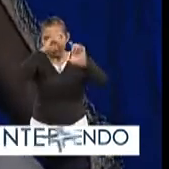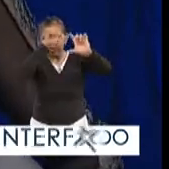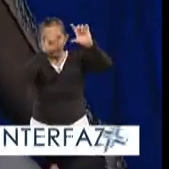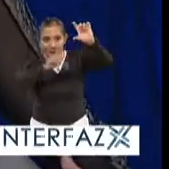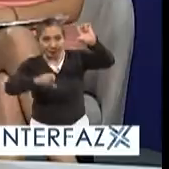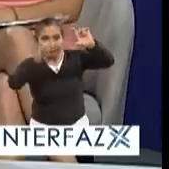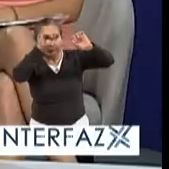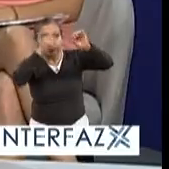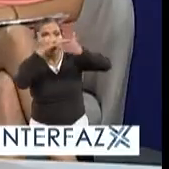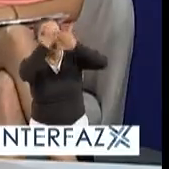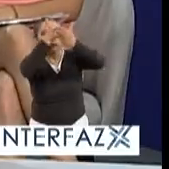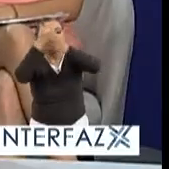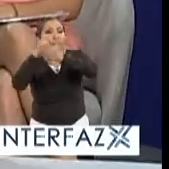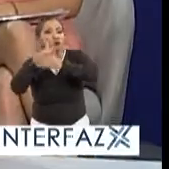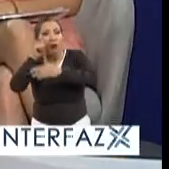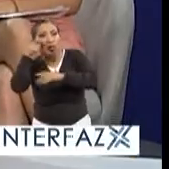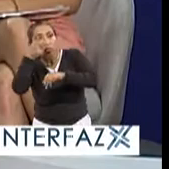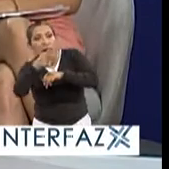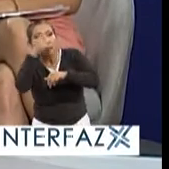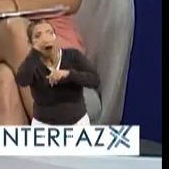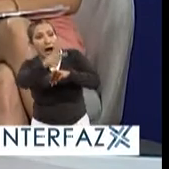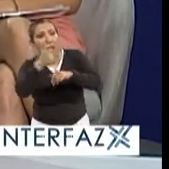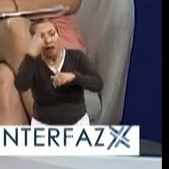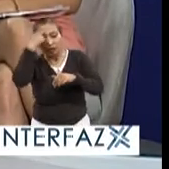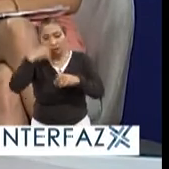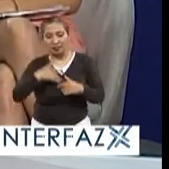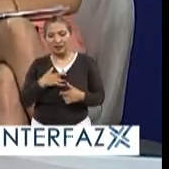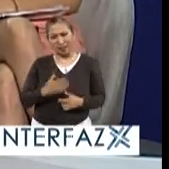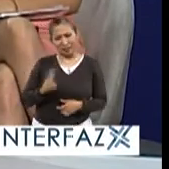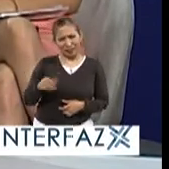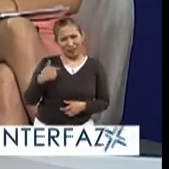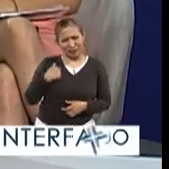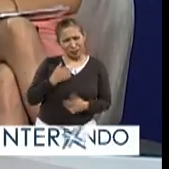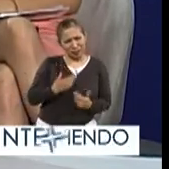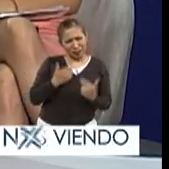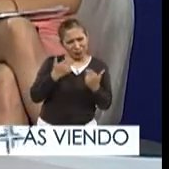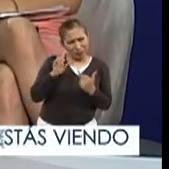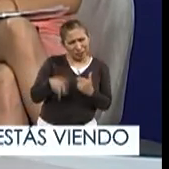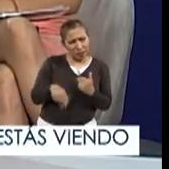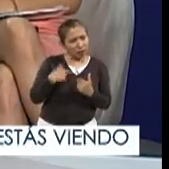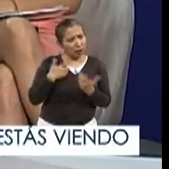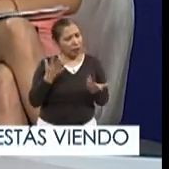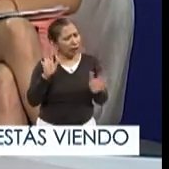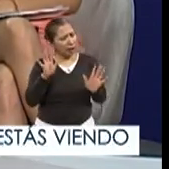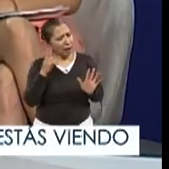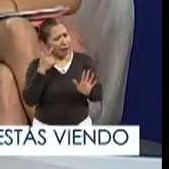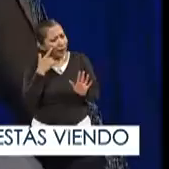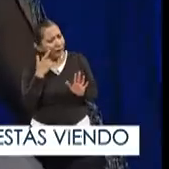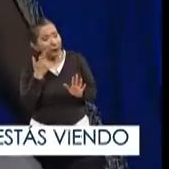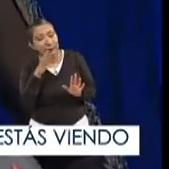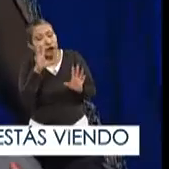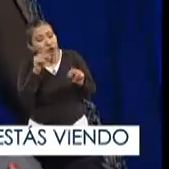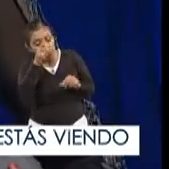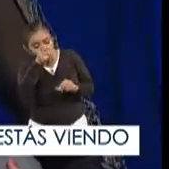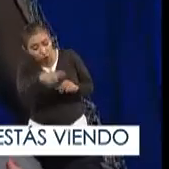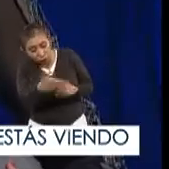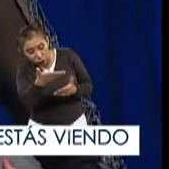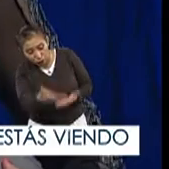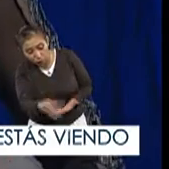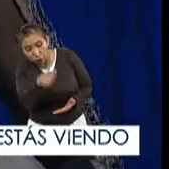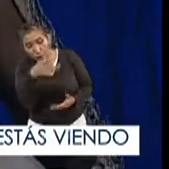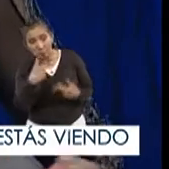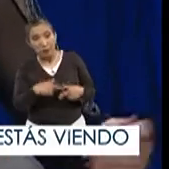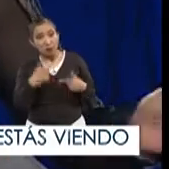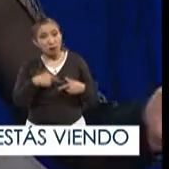país, ayudamos a las mujeres a que se la crean, a que se empoderen, a decir, a ver, no eres